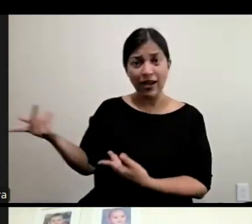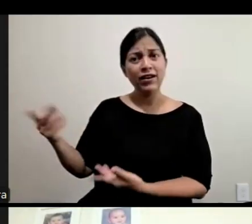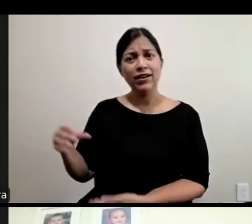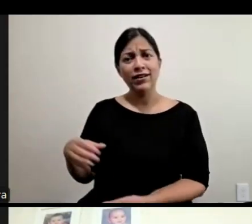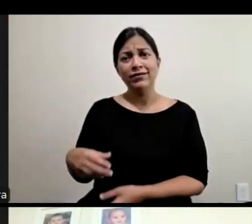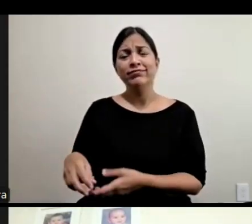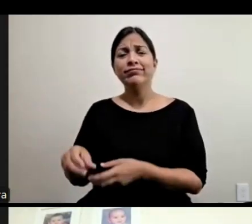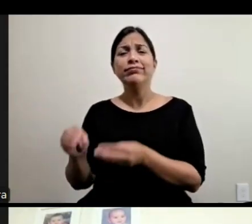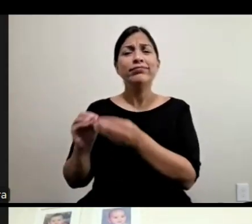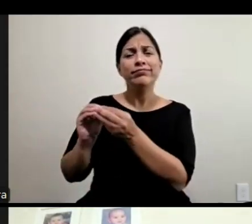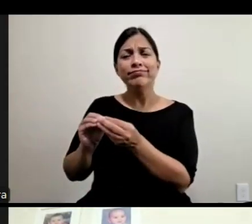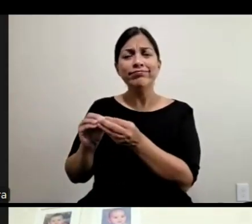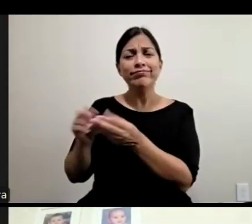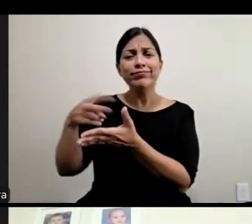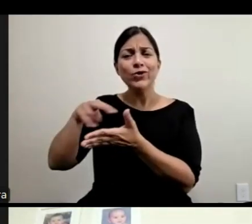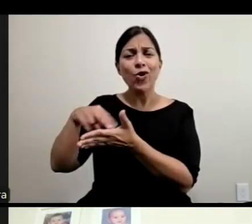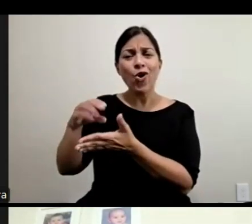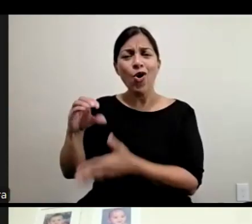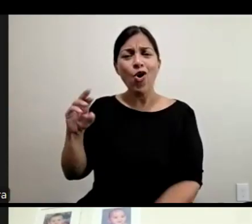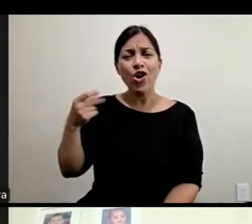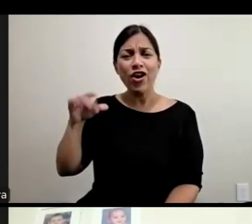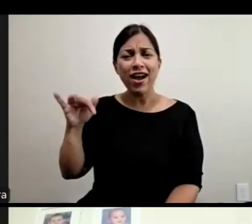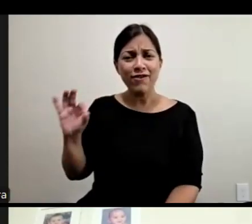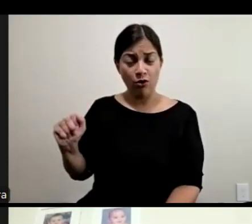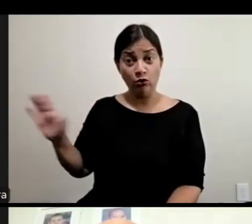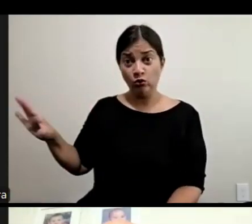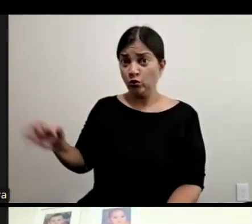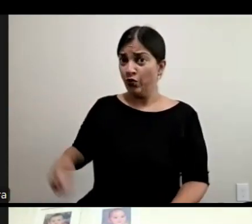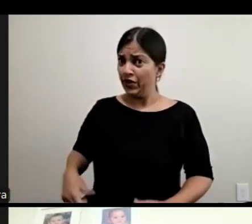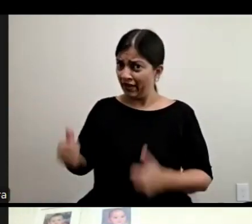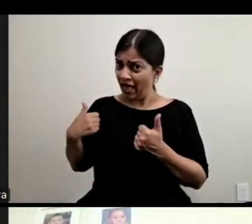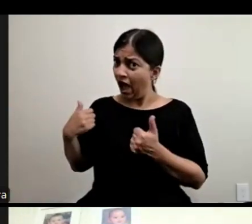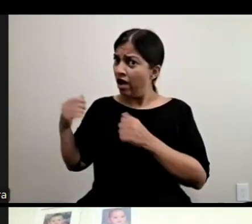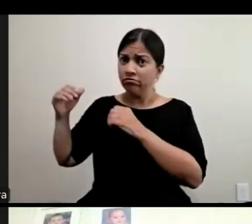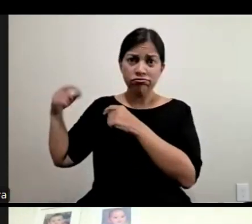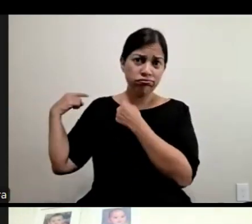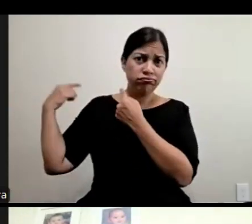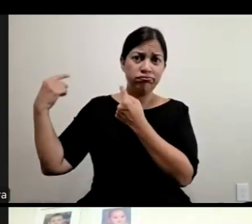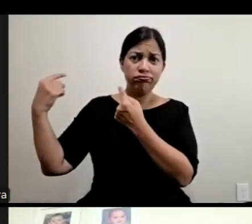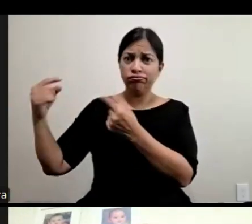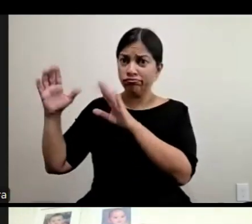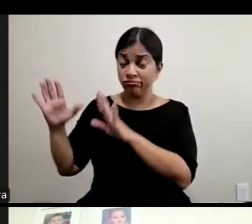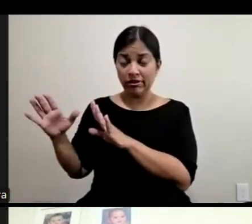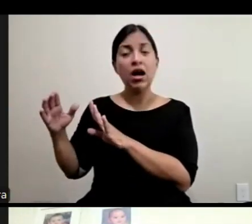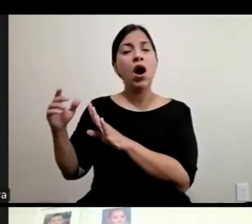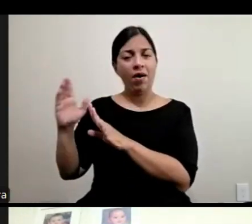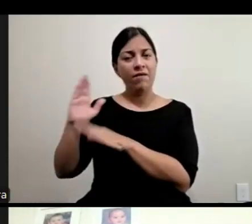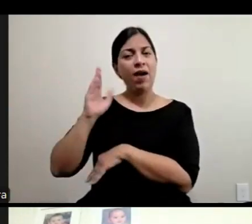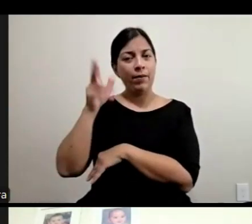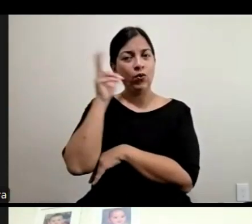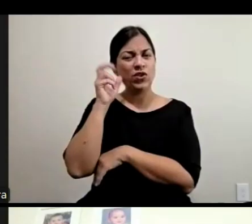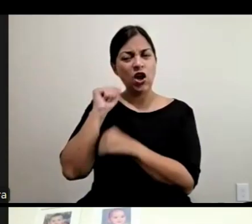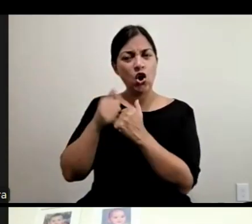arte toda su vida, así que vamos a escuchar cómo entró al arte y a las diferentes áreas donde